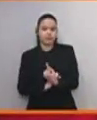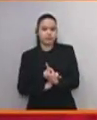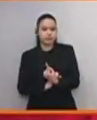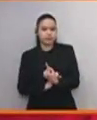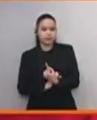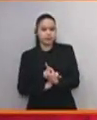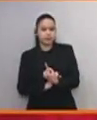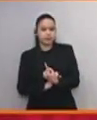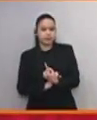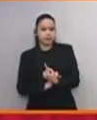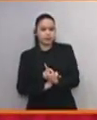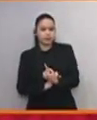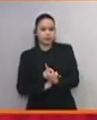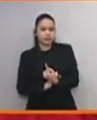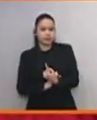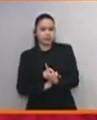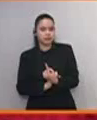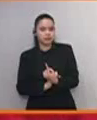dígito seleccionado,